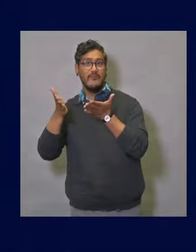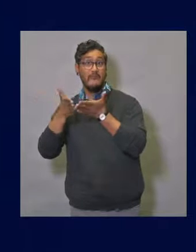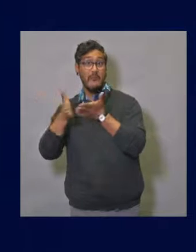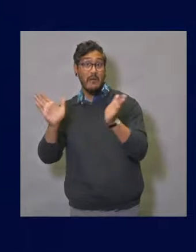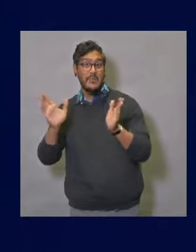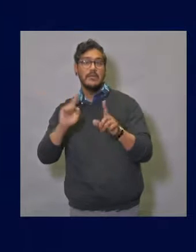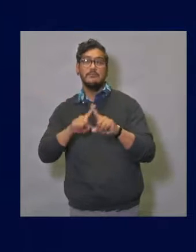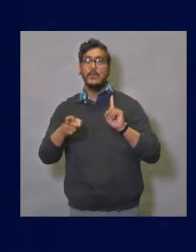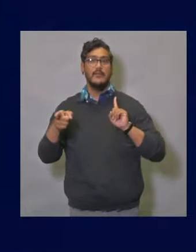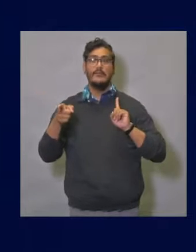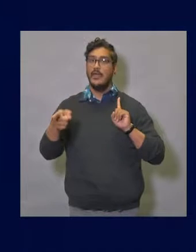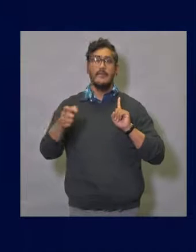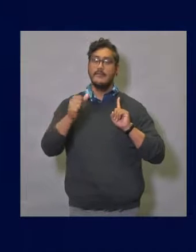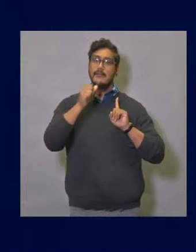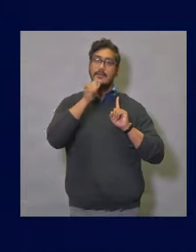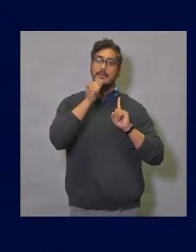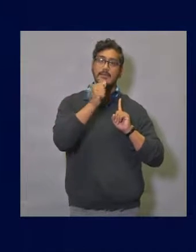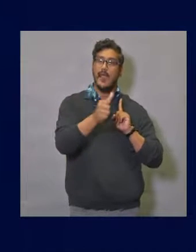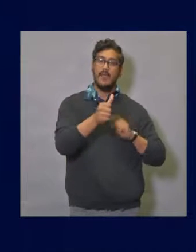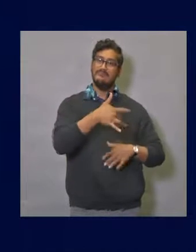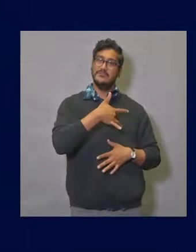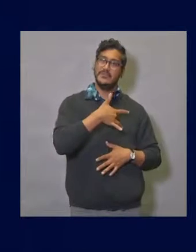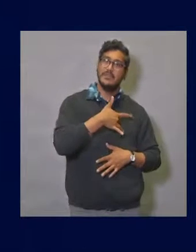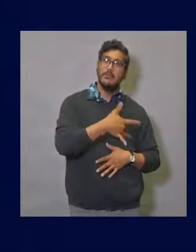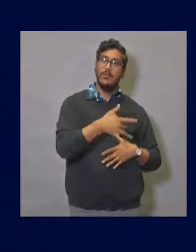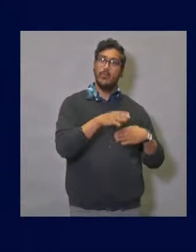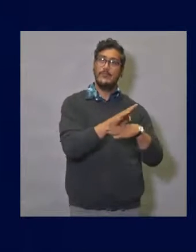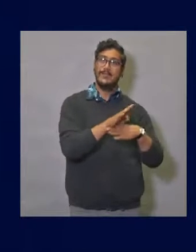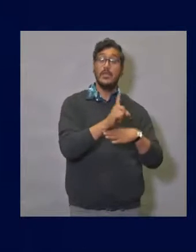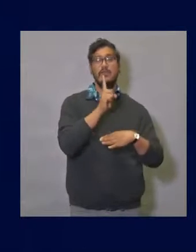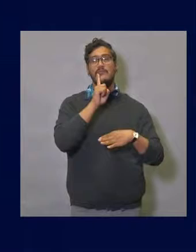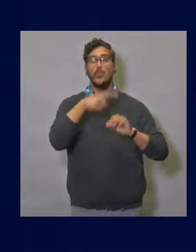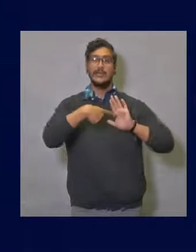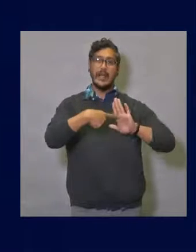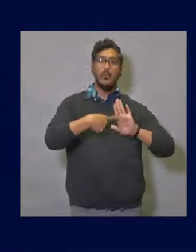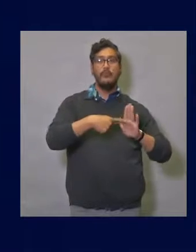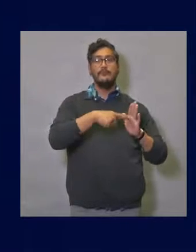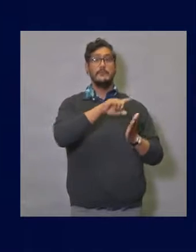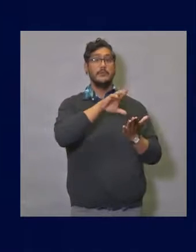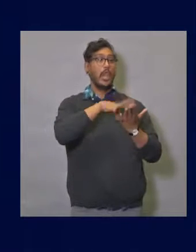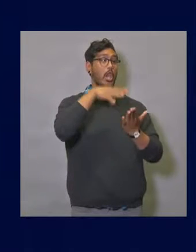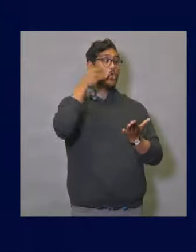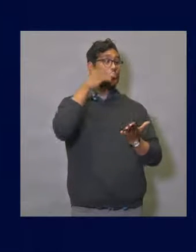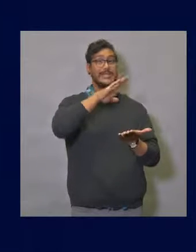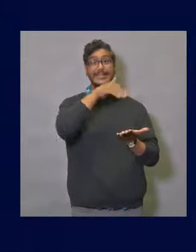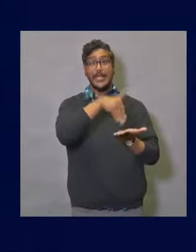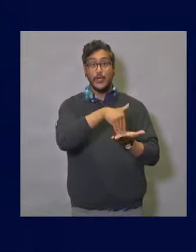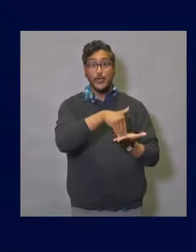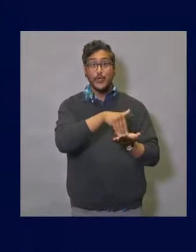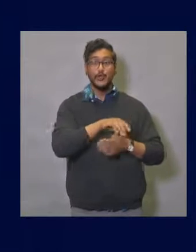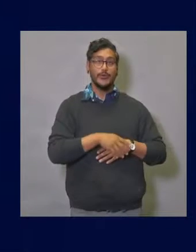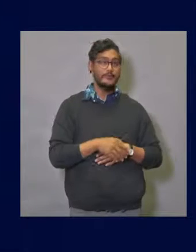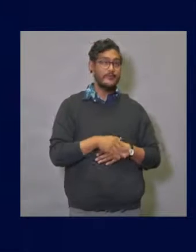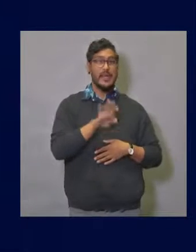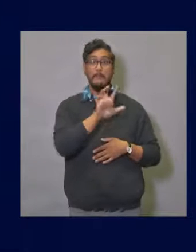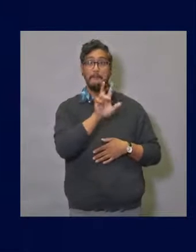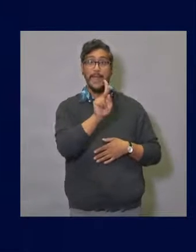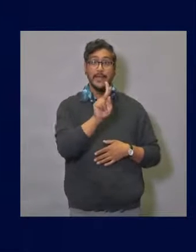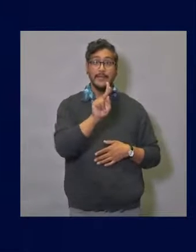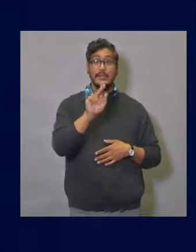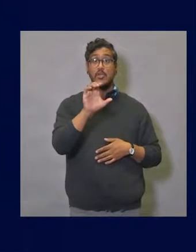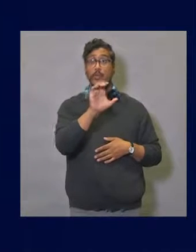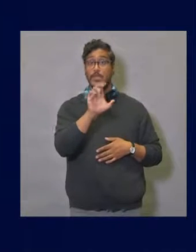son establecimientos minoristas típicos, como centros de aprendizaje no escolares, sucursales bancarias y